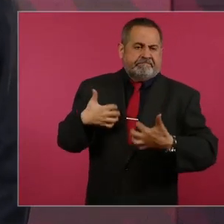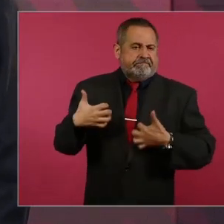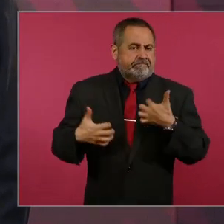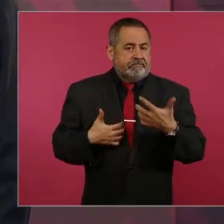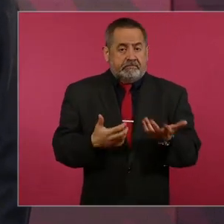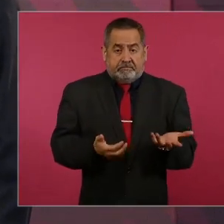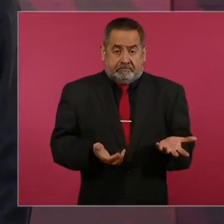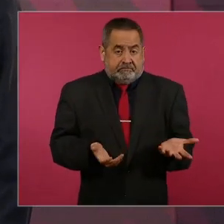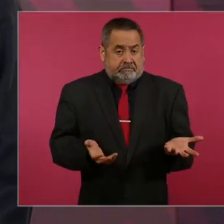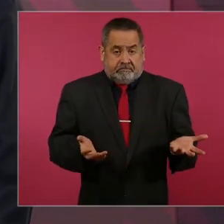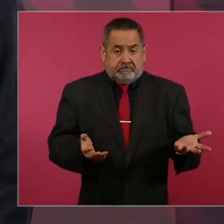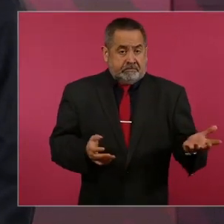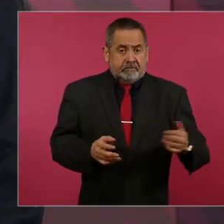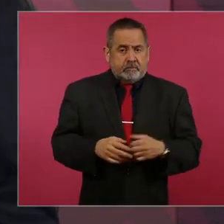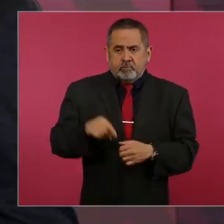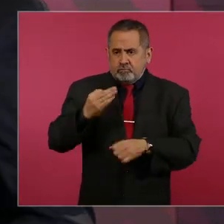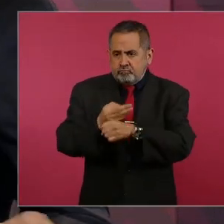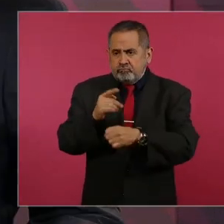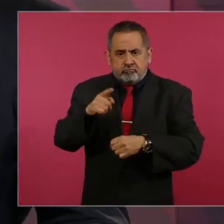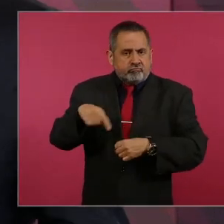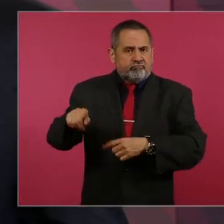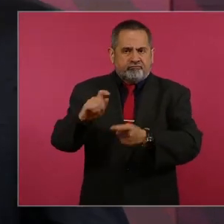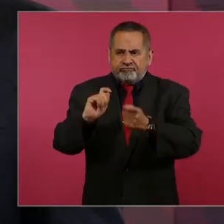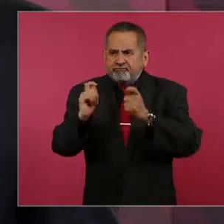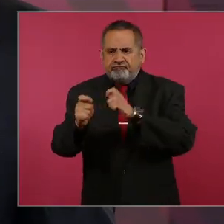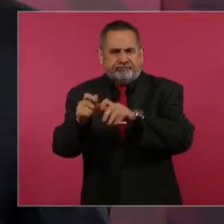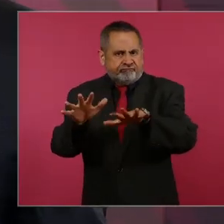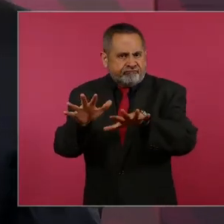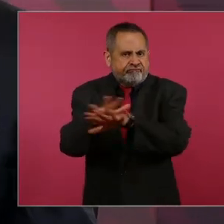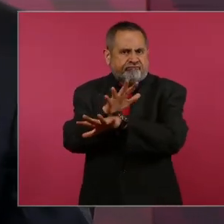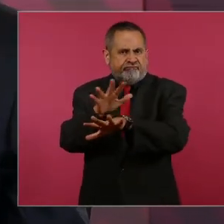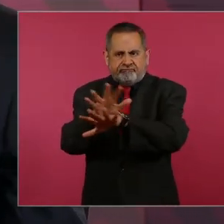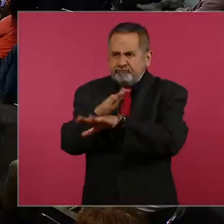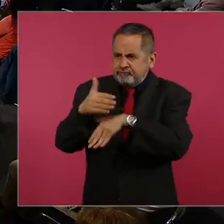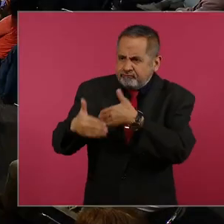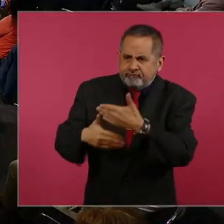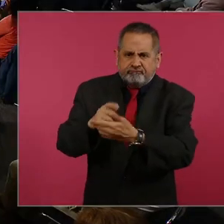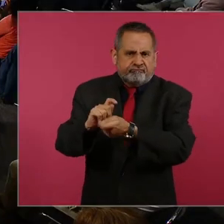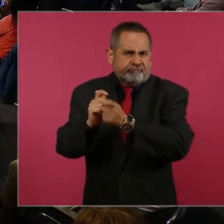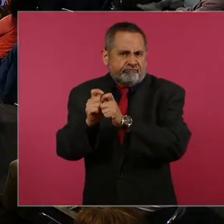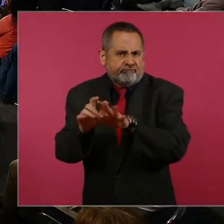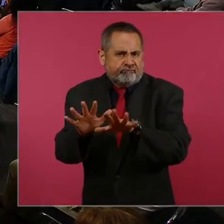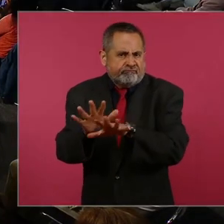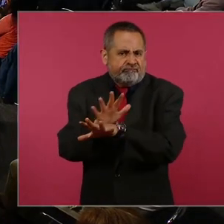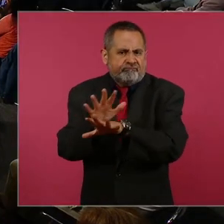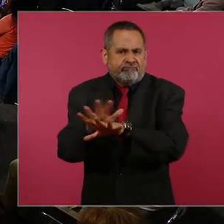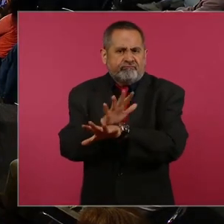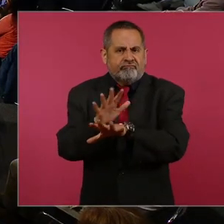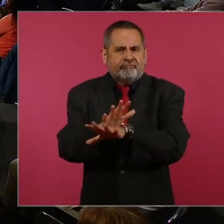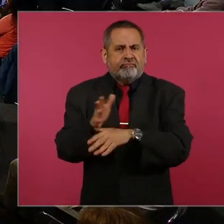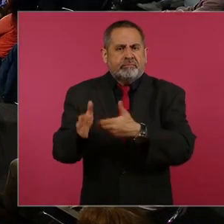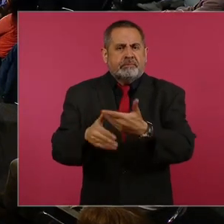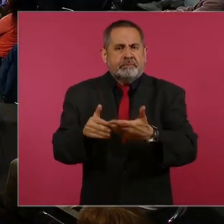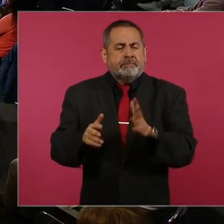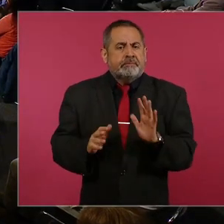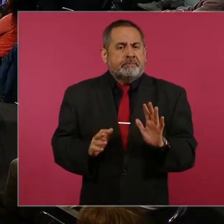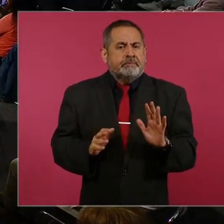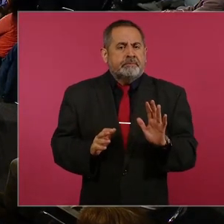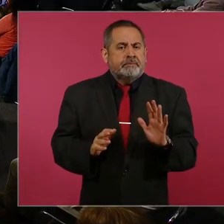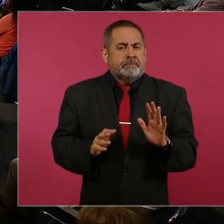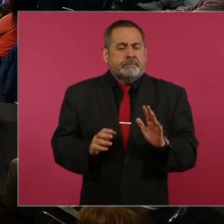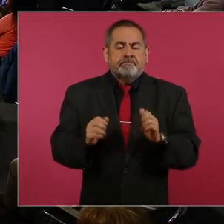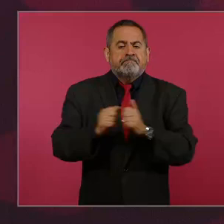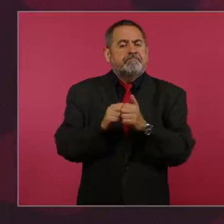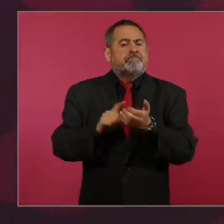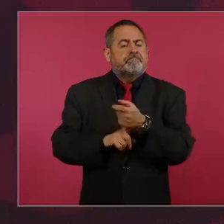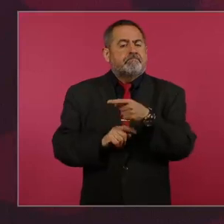se esté llevando a cabo un proceso de transformación con una